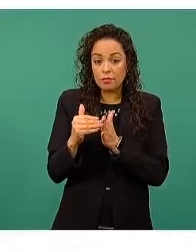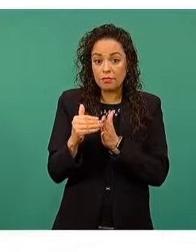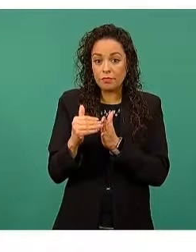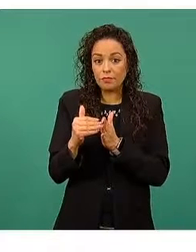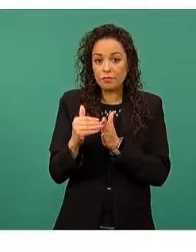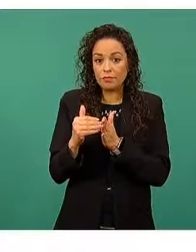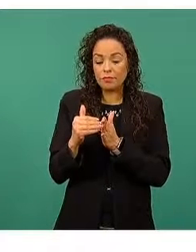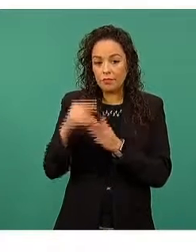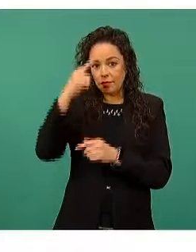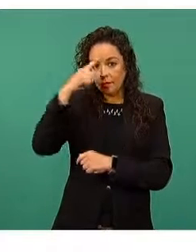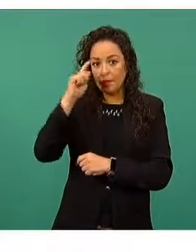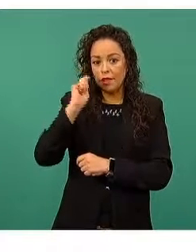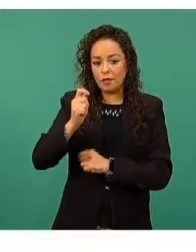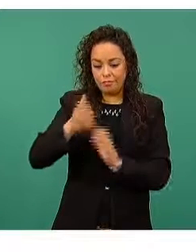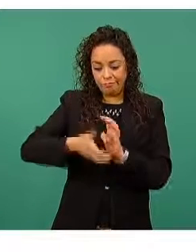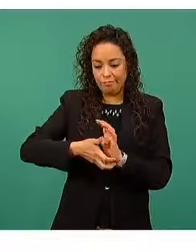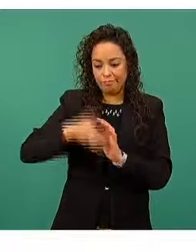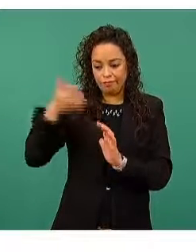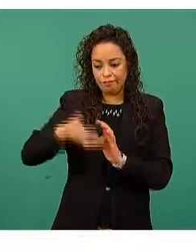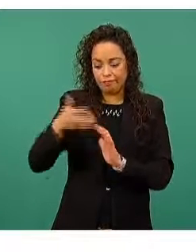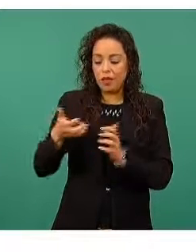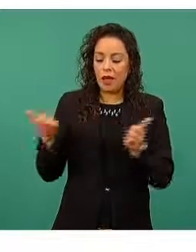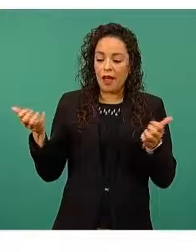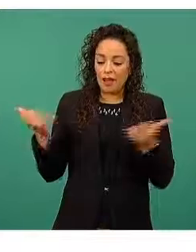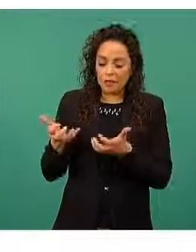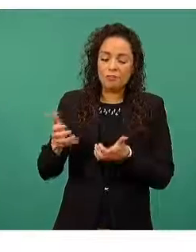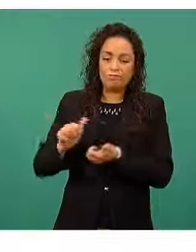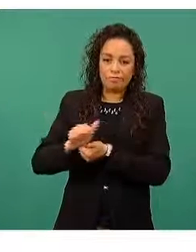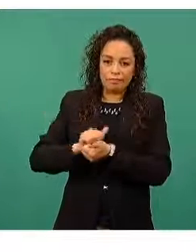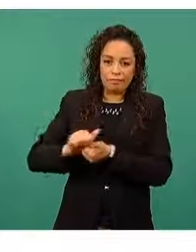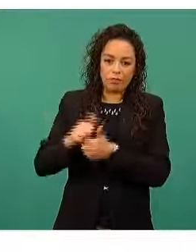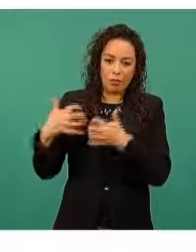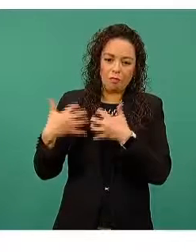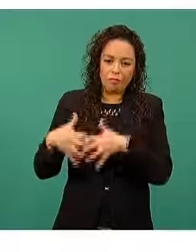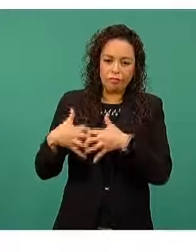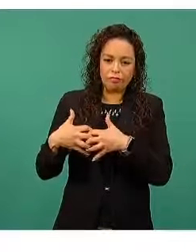exploración y explotación, estaríamos produciendo y obteniendo